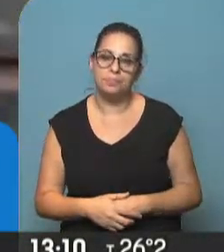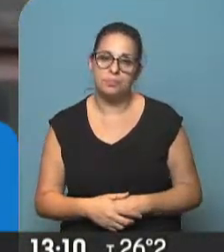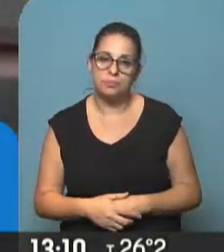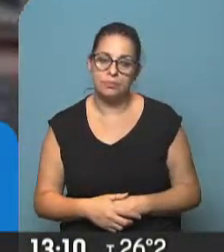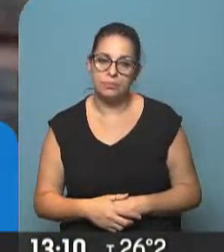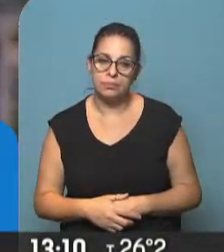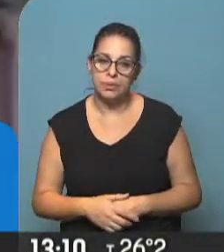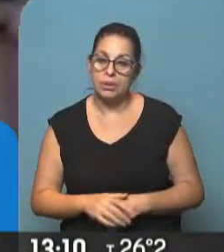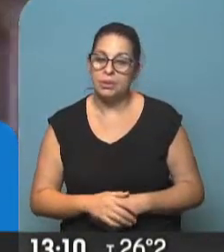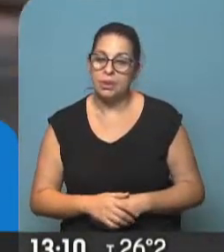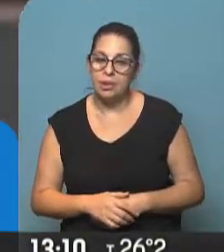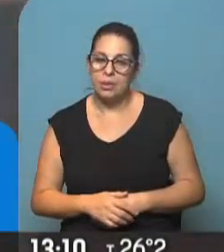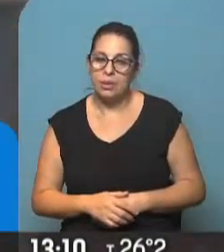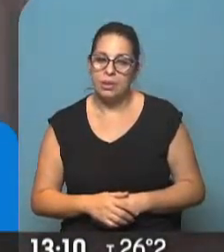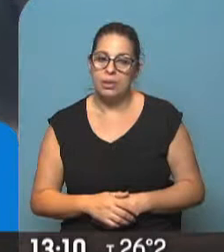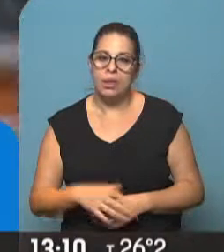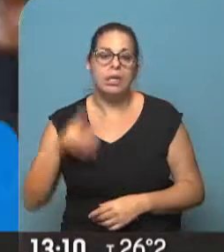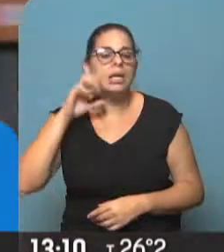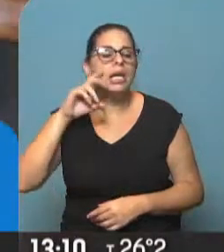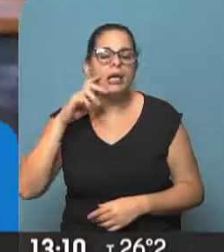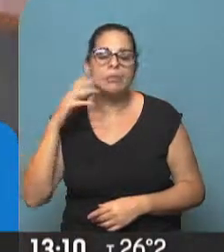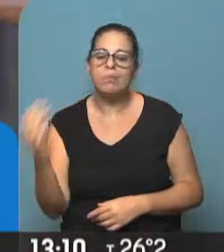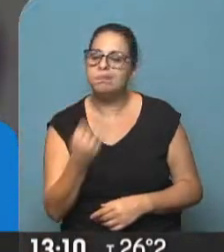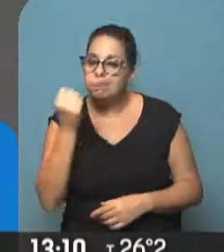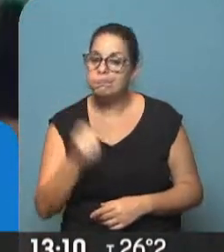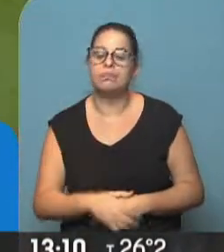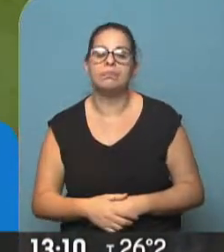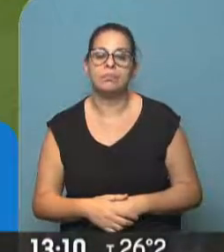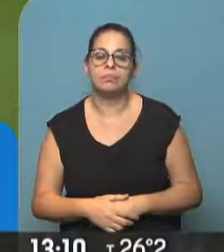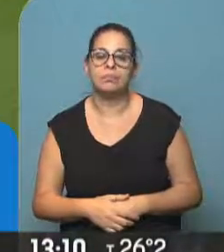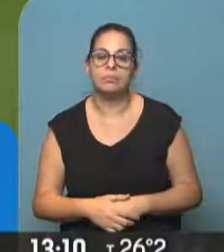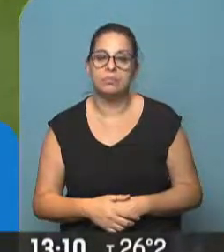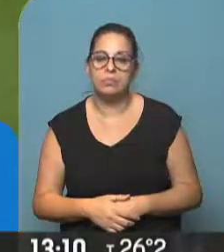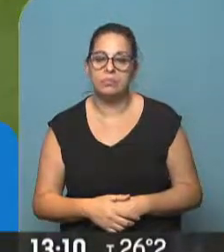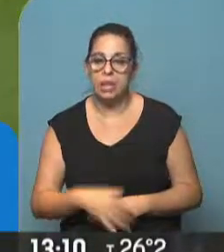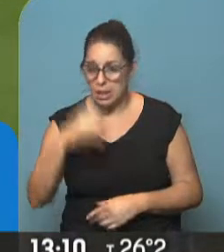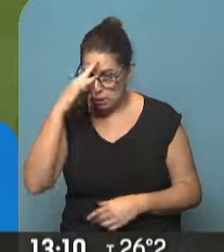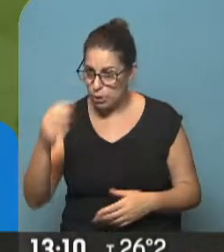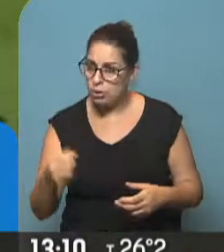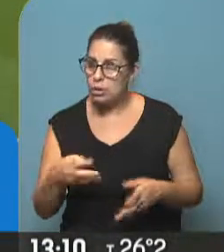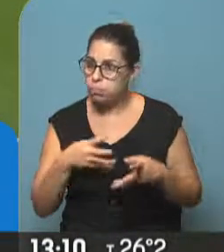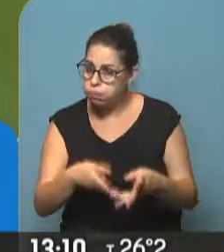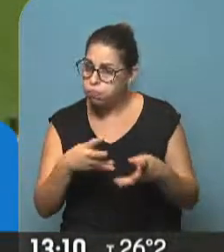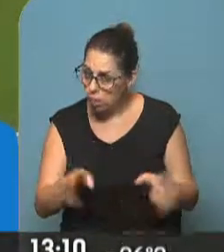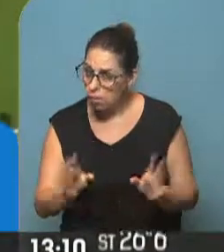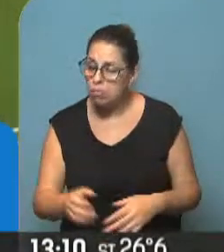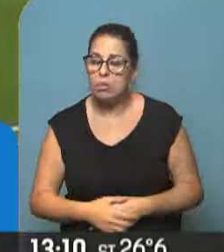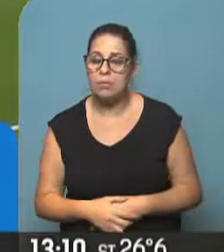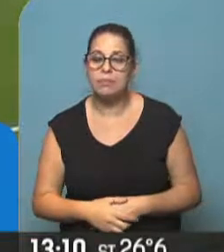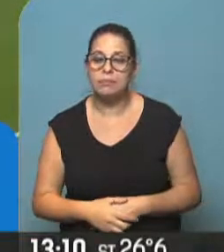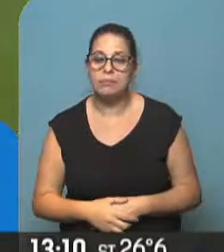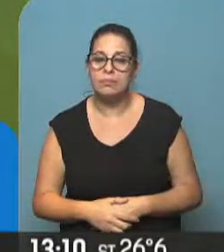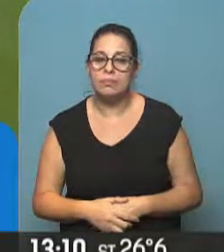fue todo de Gremio, ¿no? Hizo todo lo posible dentro de esta